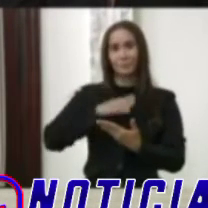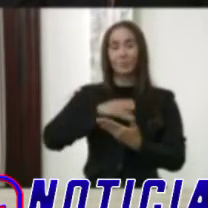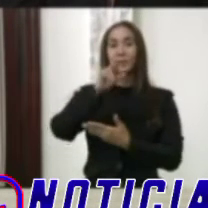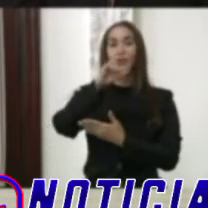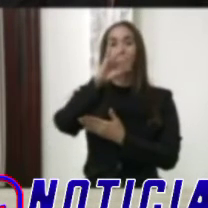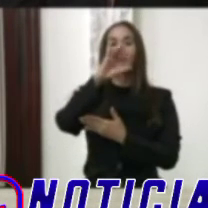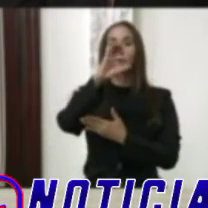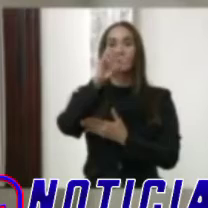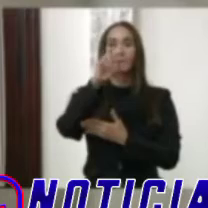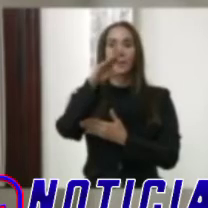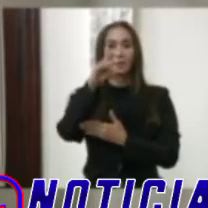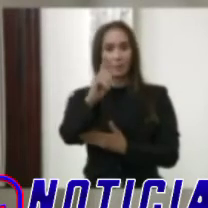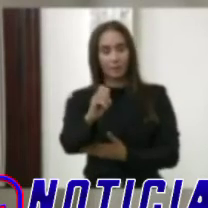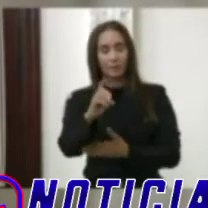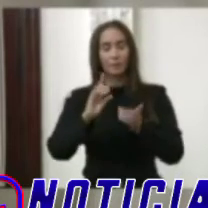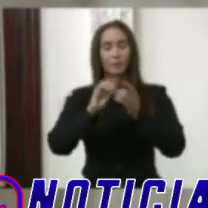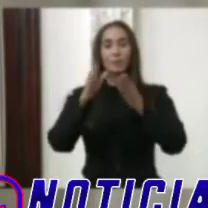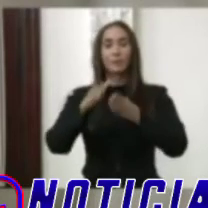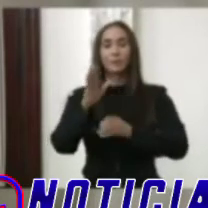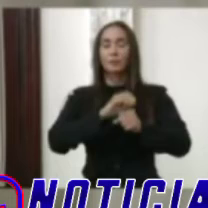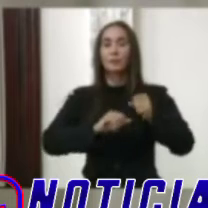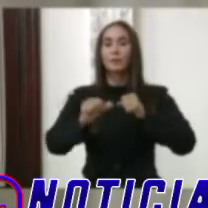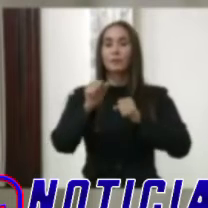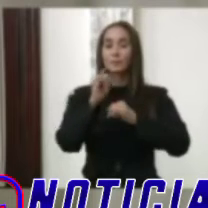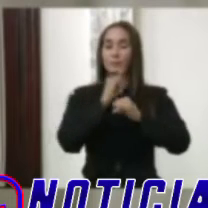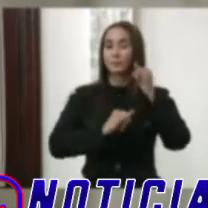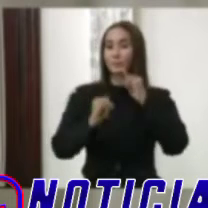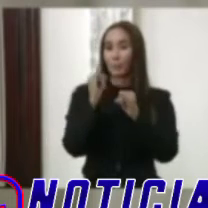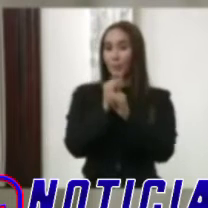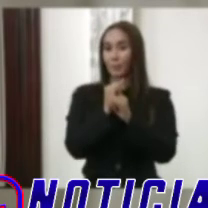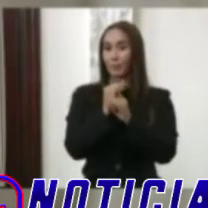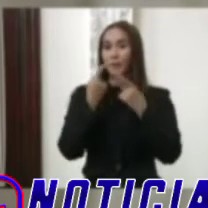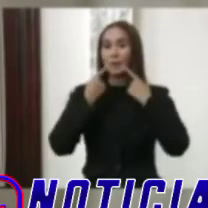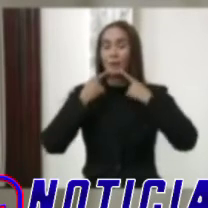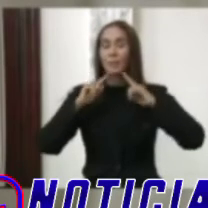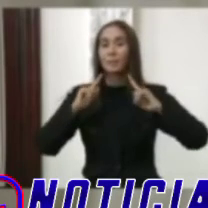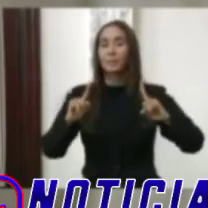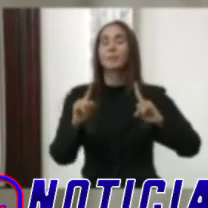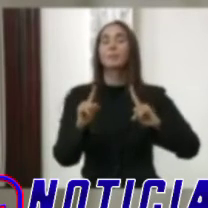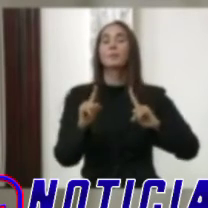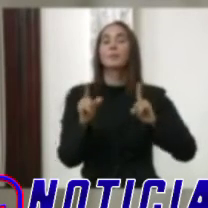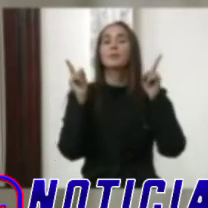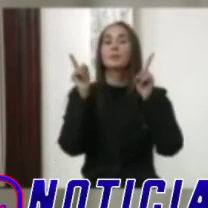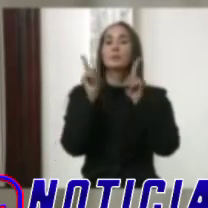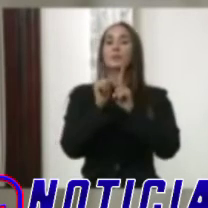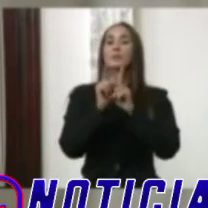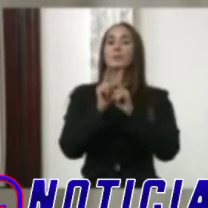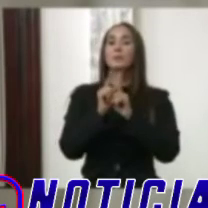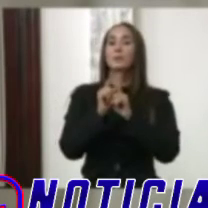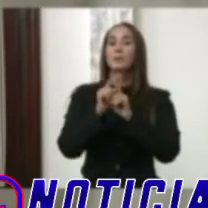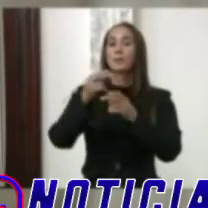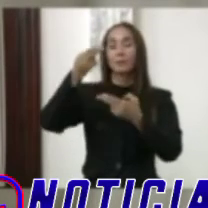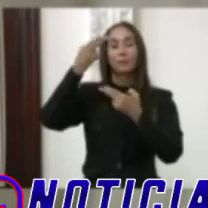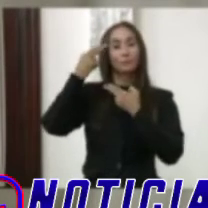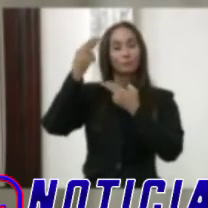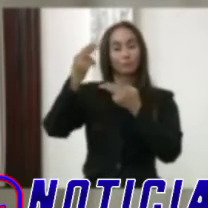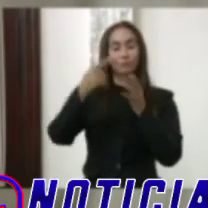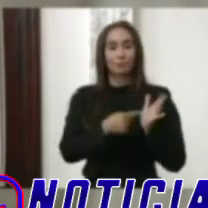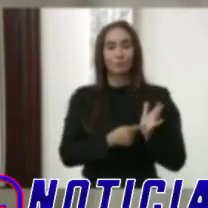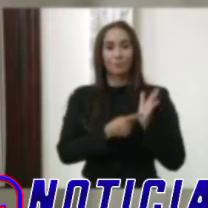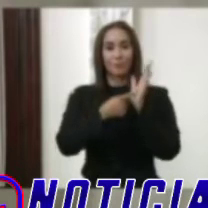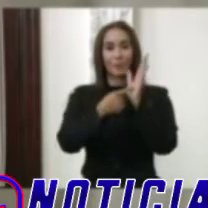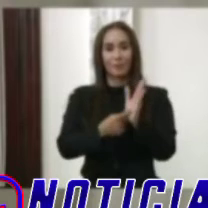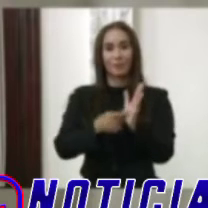Trotti, director ejecutivo de la Sociedad Interamericana de Prensa, quien a su vez tendrá el privilegio y honor de presentar al